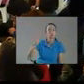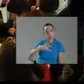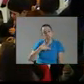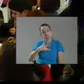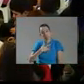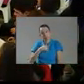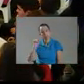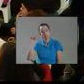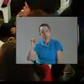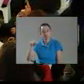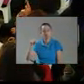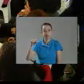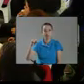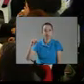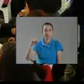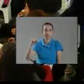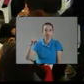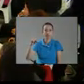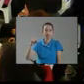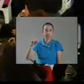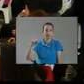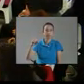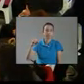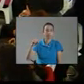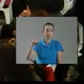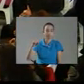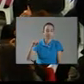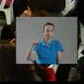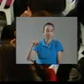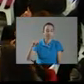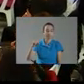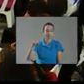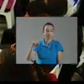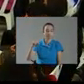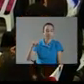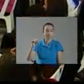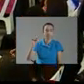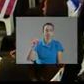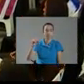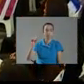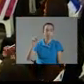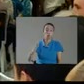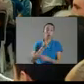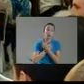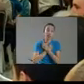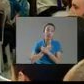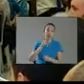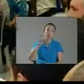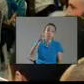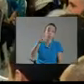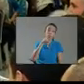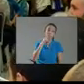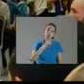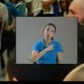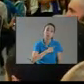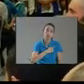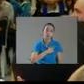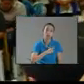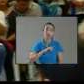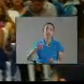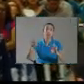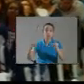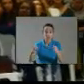¿verdad? Sino que a dar. Y a dar, hermano. Y el Señor me tocó así 40. Me pasé de los 40 días. Llegamos a los 50